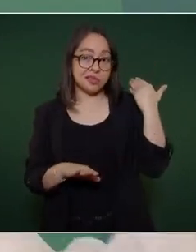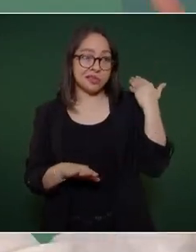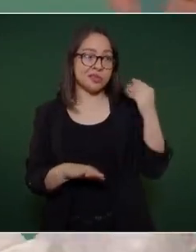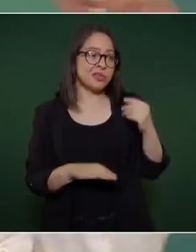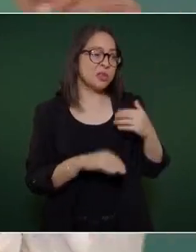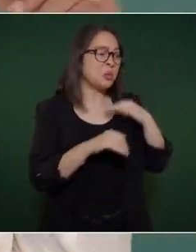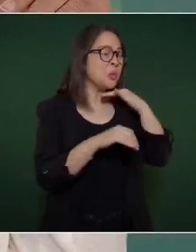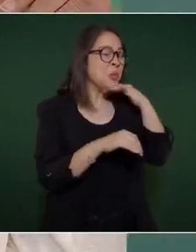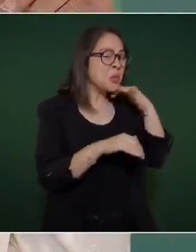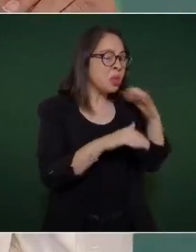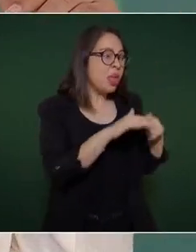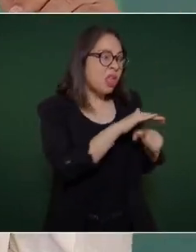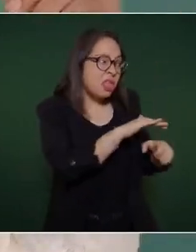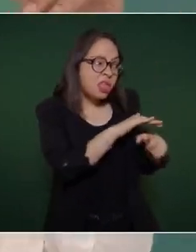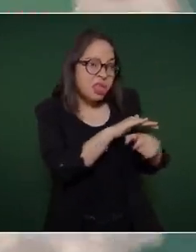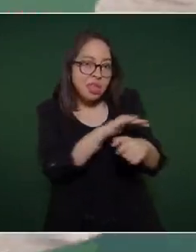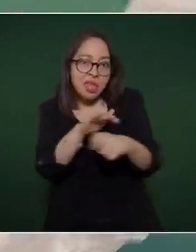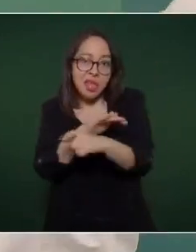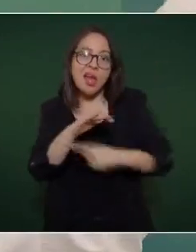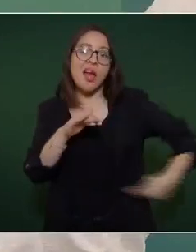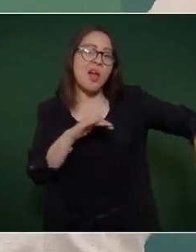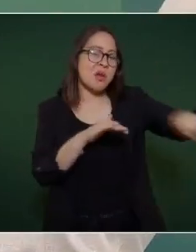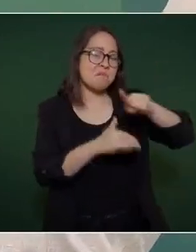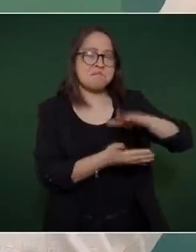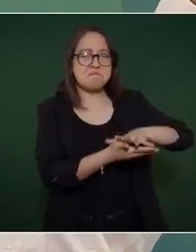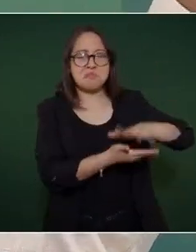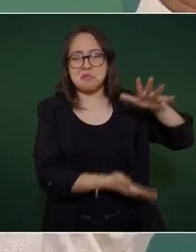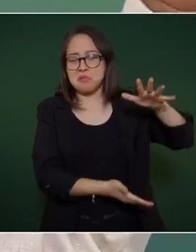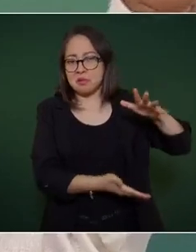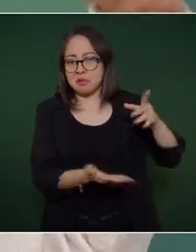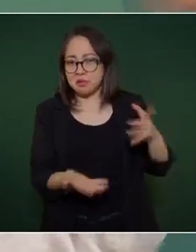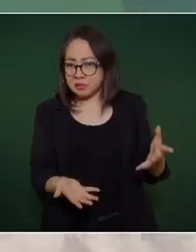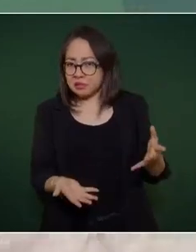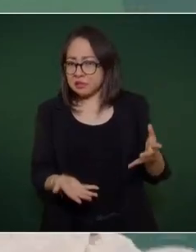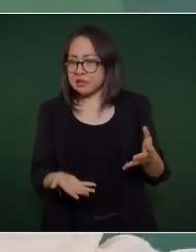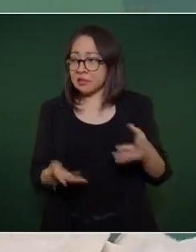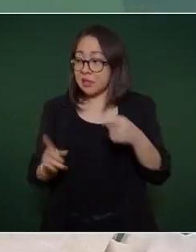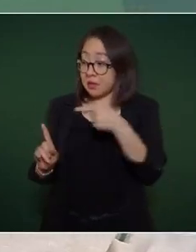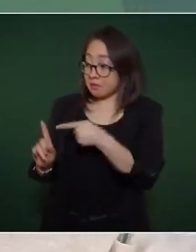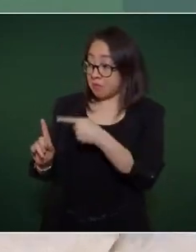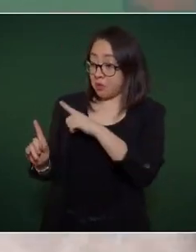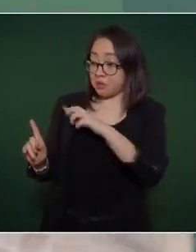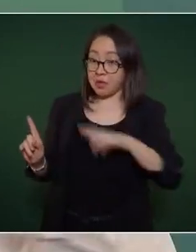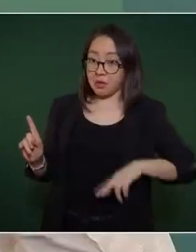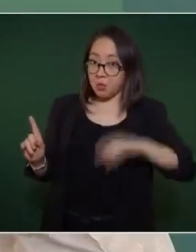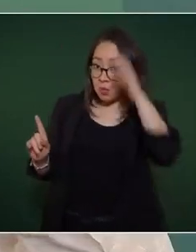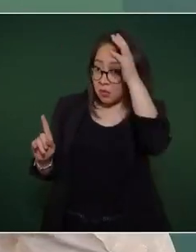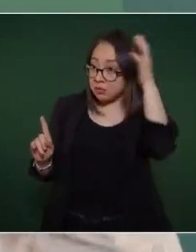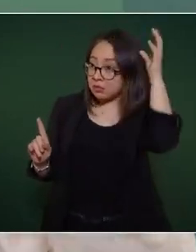Y eso en todo México, pero en Veracruz,